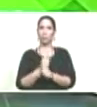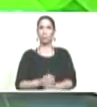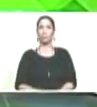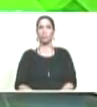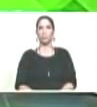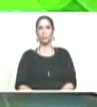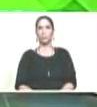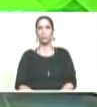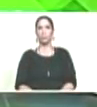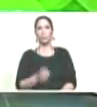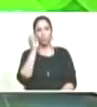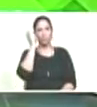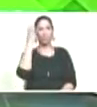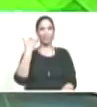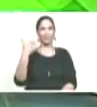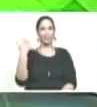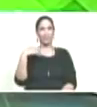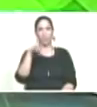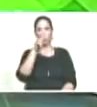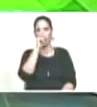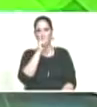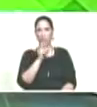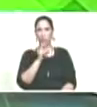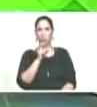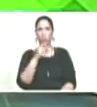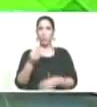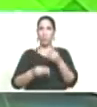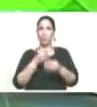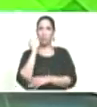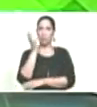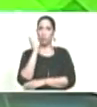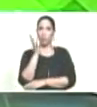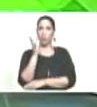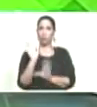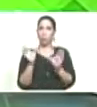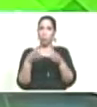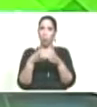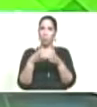2 años. Hicieron un congreso, lo único que fue clandestino.